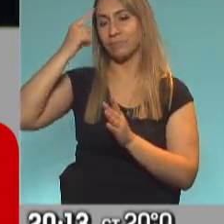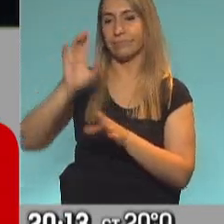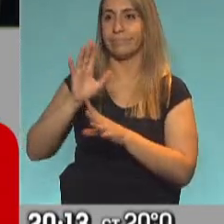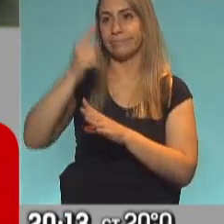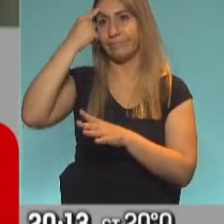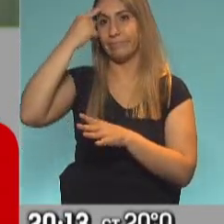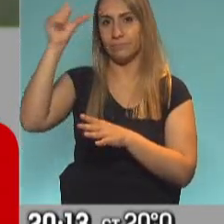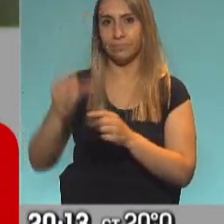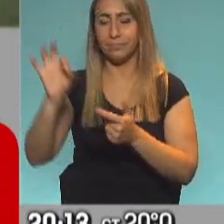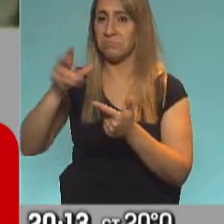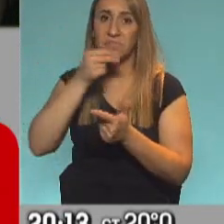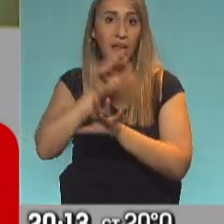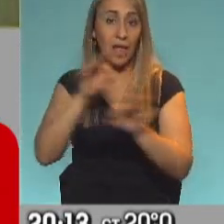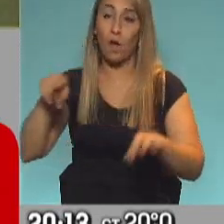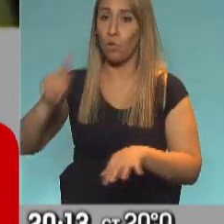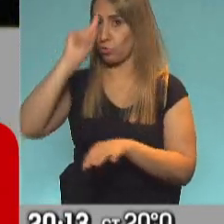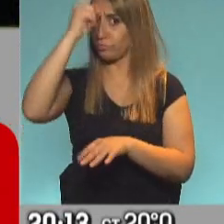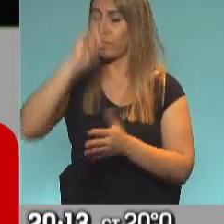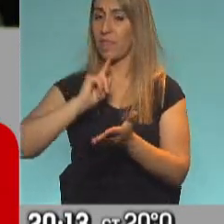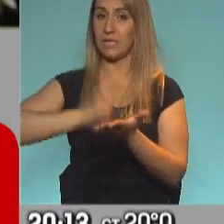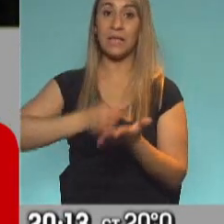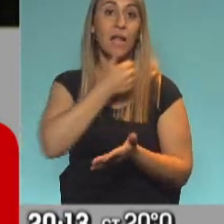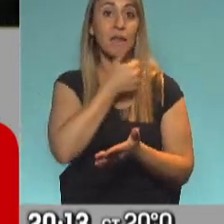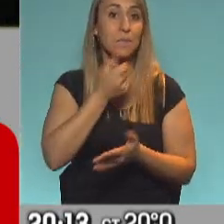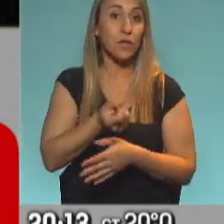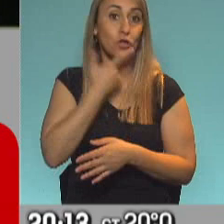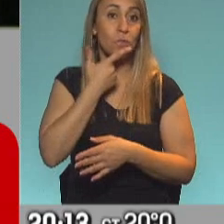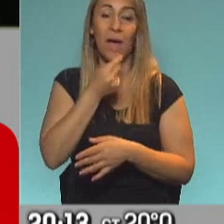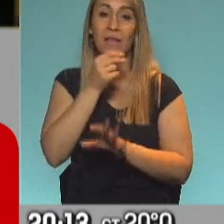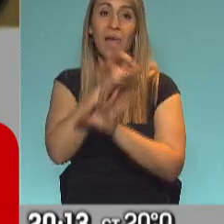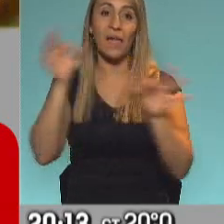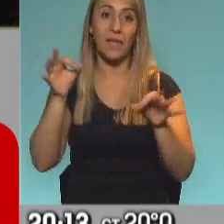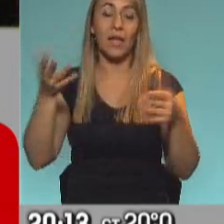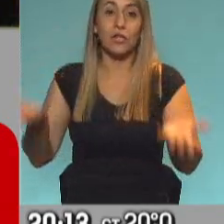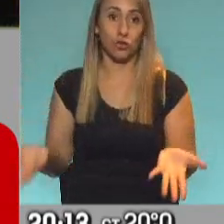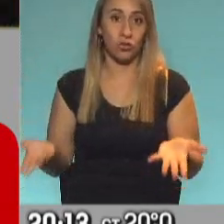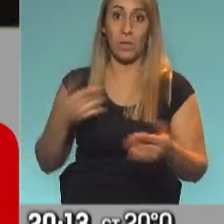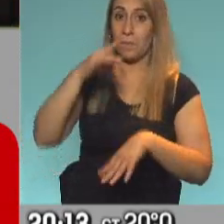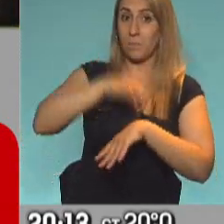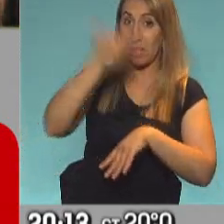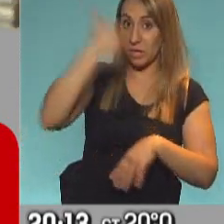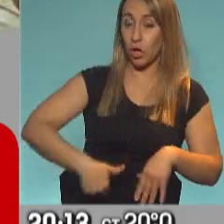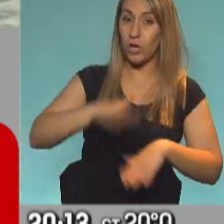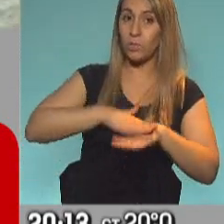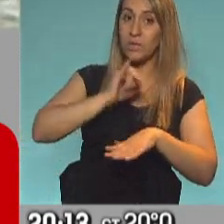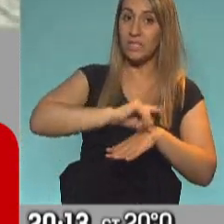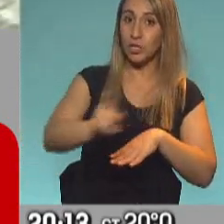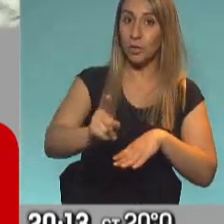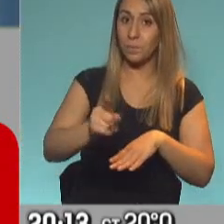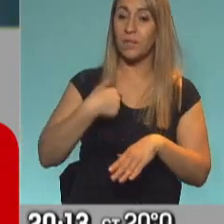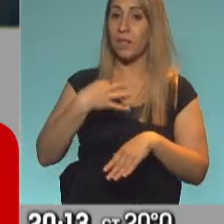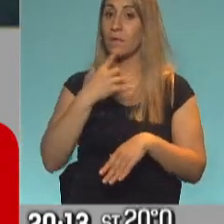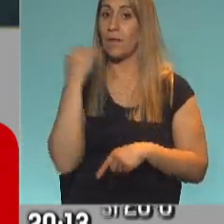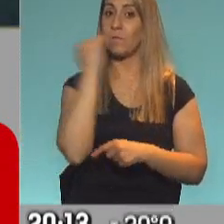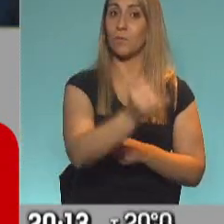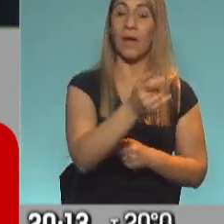inhábil, decidís no tomar ese medicamento. ¿Qué responsabilidad tiene el médico? ¿A quién le tiene que informar?